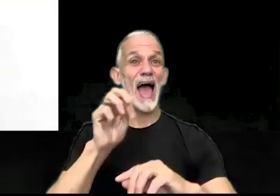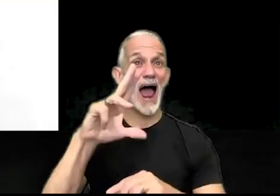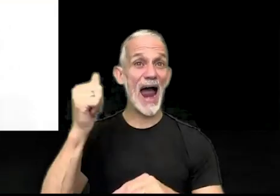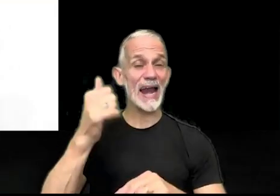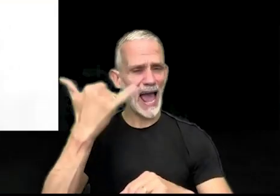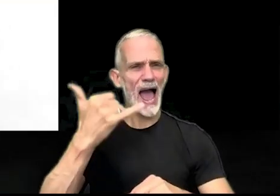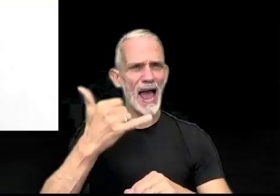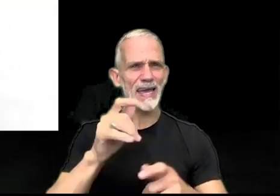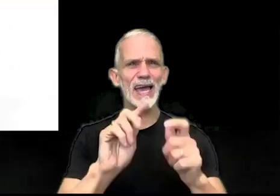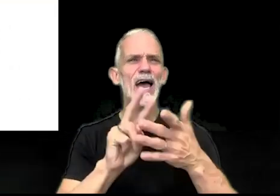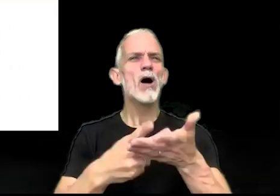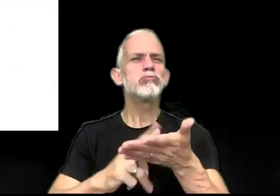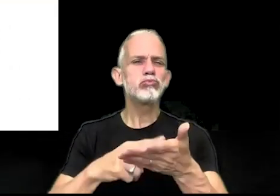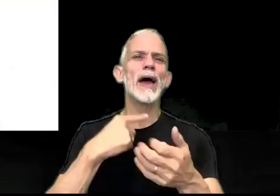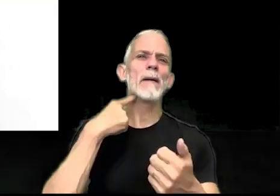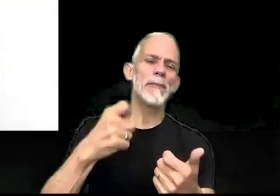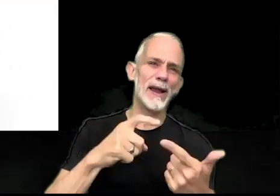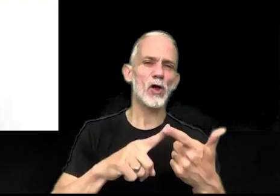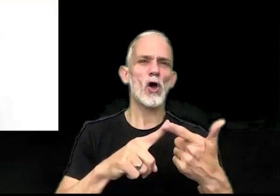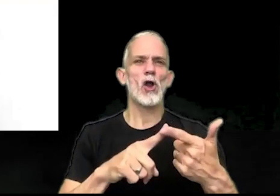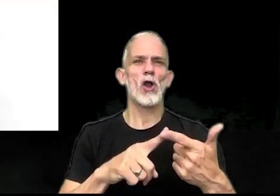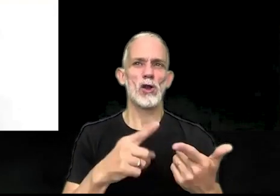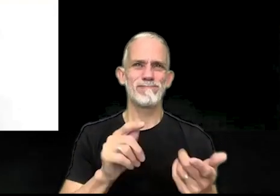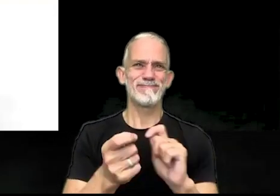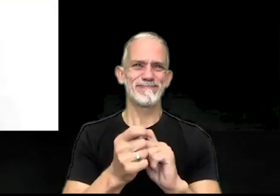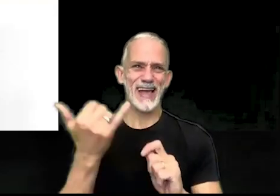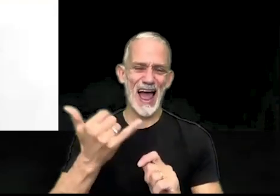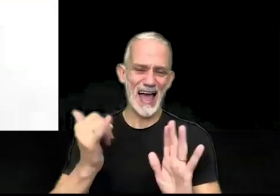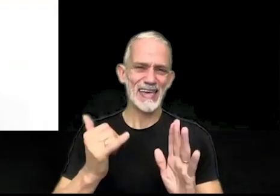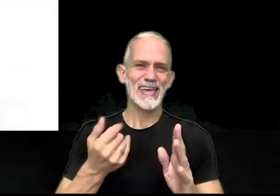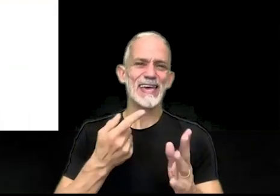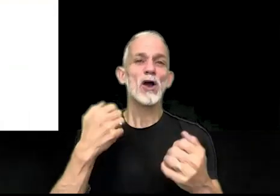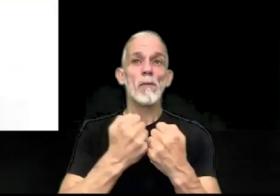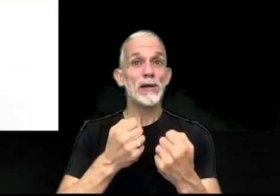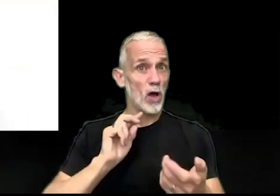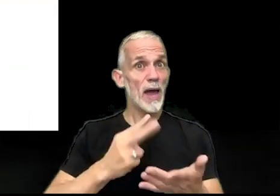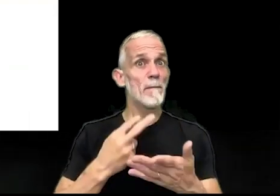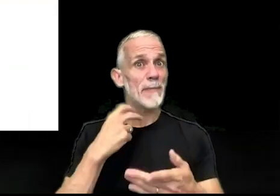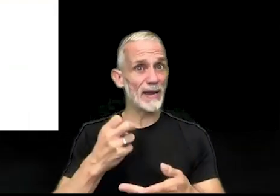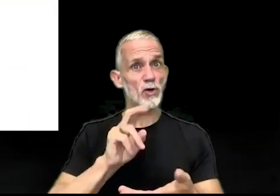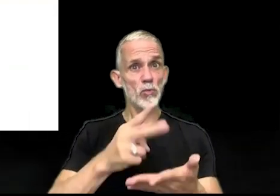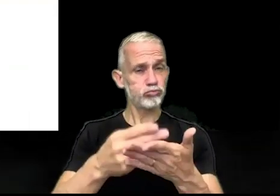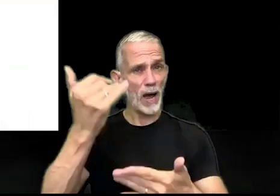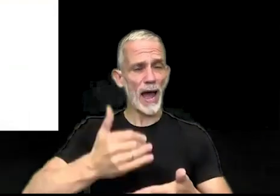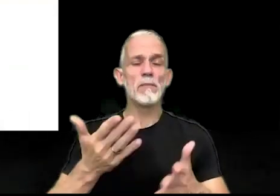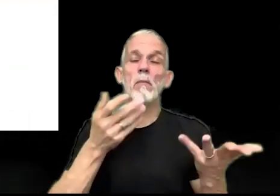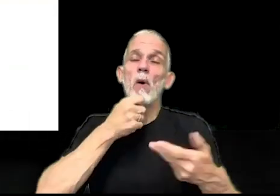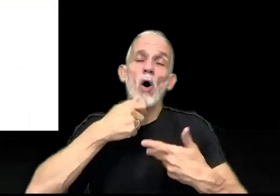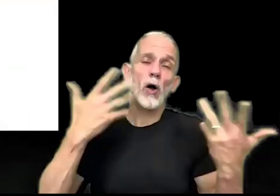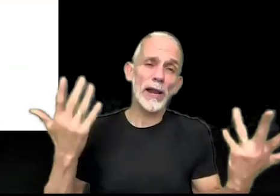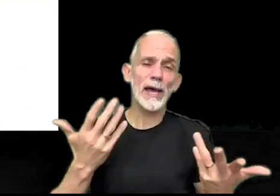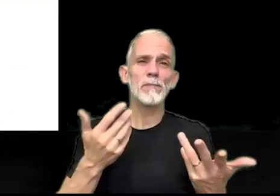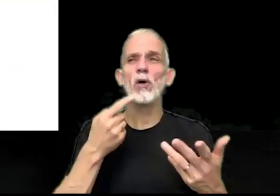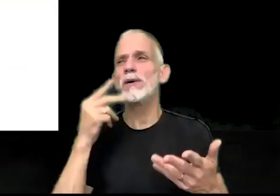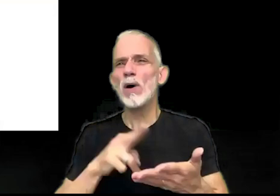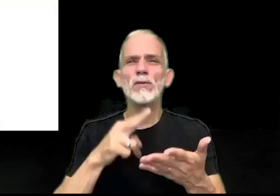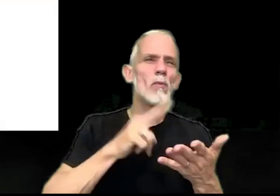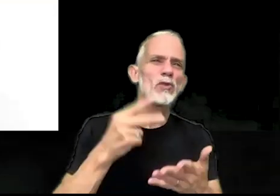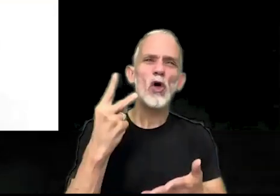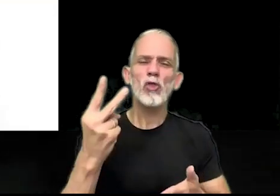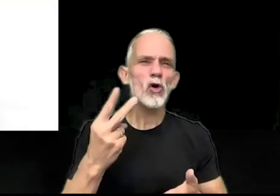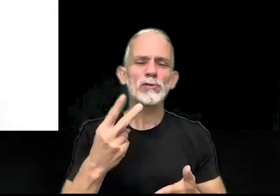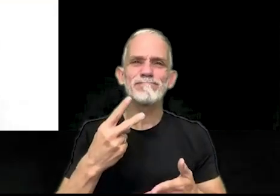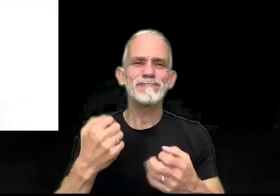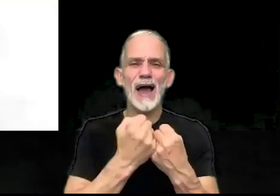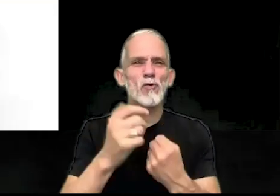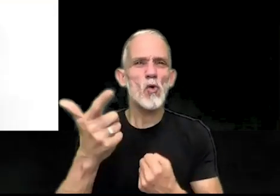ARCA, traducidos al castellano, los que hoy están vigentes. Supongamos que no hay convenio de doble imposición.